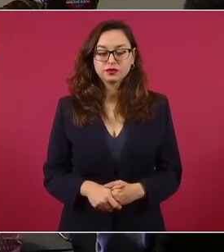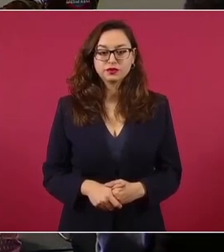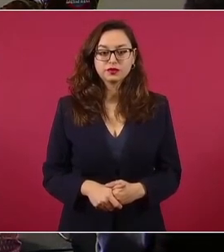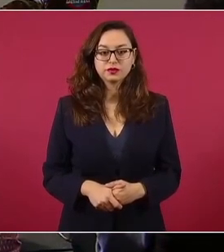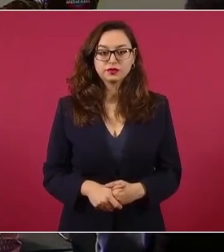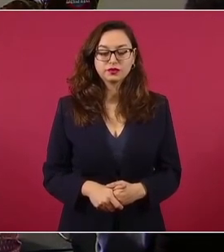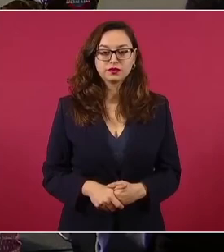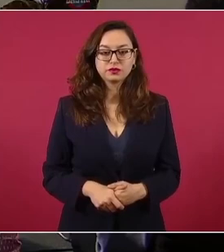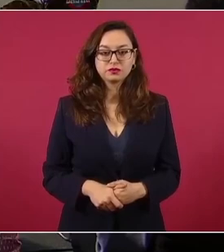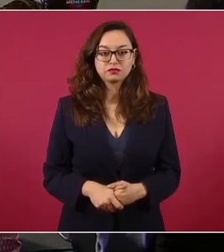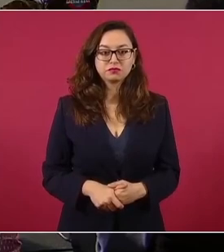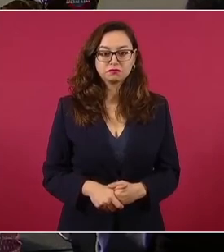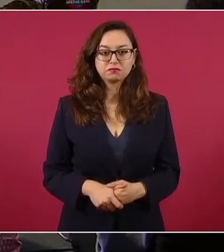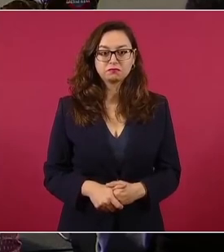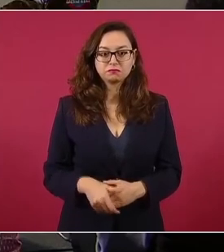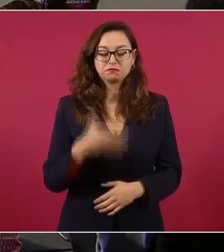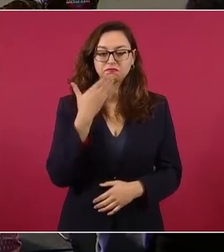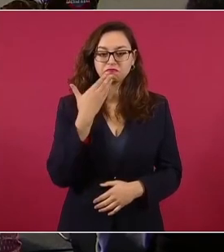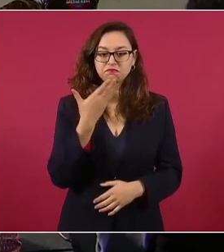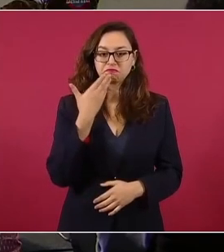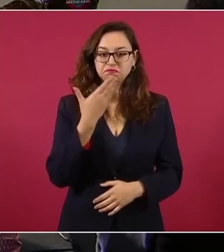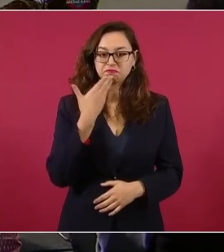Muy bien.